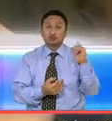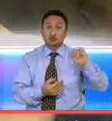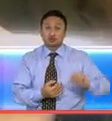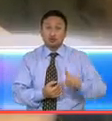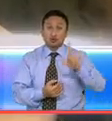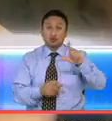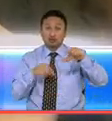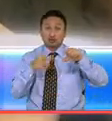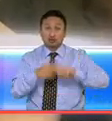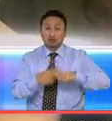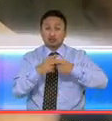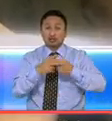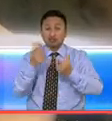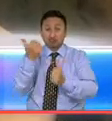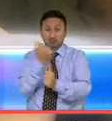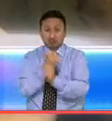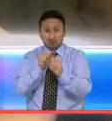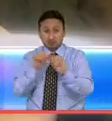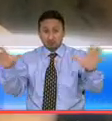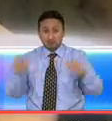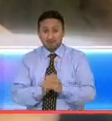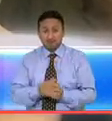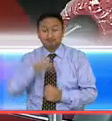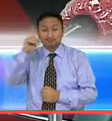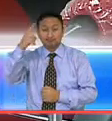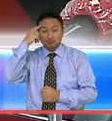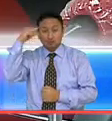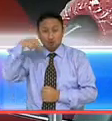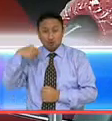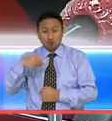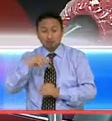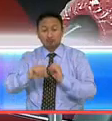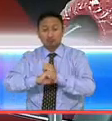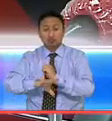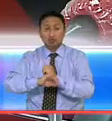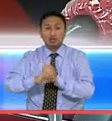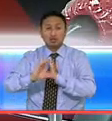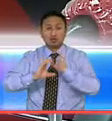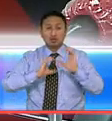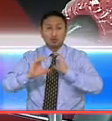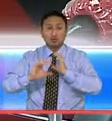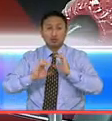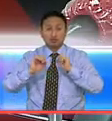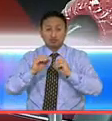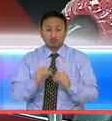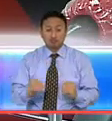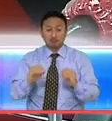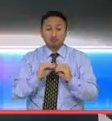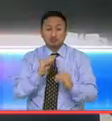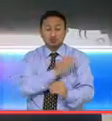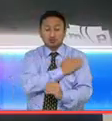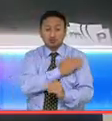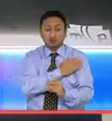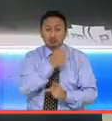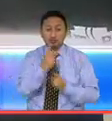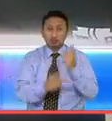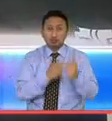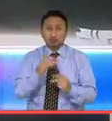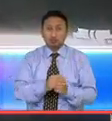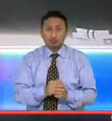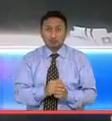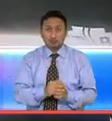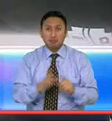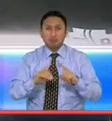la inmunización masiva. El gobierno tiene previsto lanzar una campaña de comunicación para generar más confianza en el proceso, pero